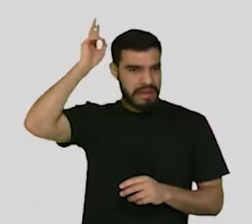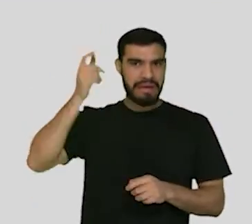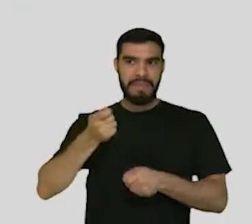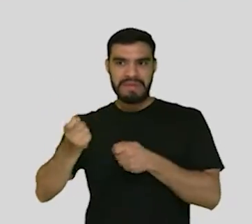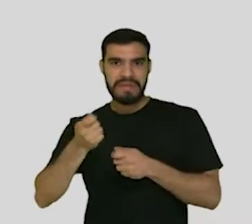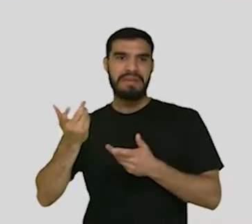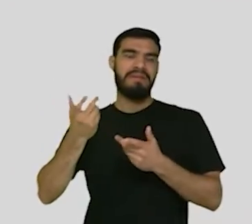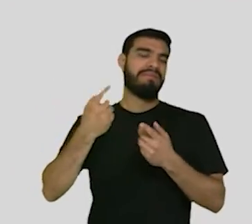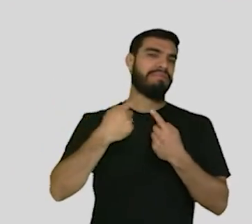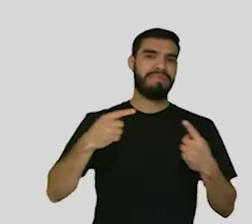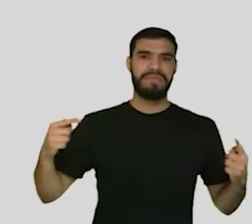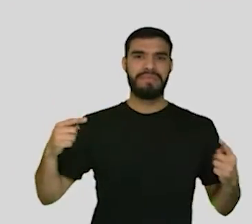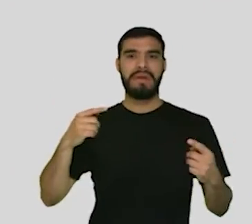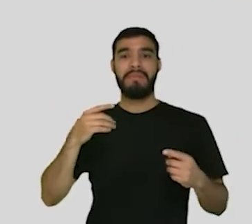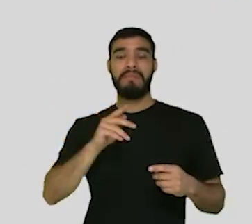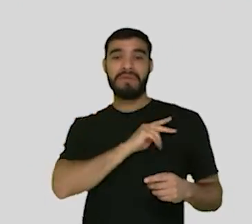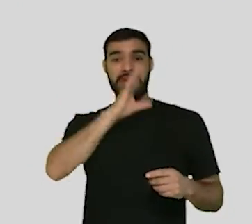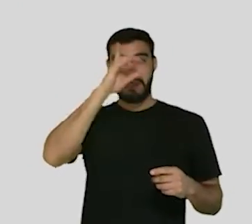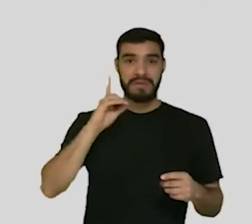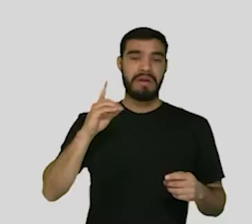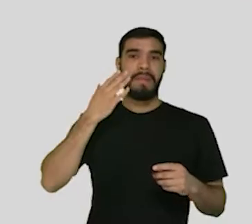Daja, ella Ayepa, Catuteña y Mese, Bajena,